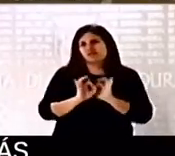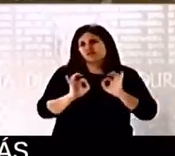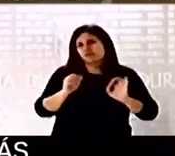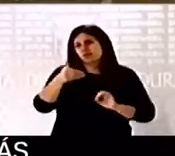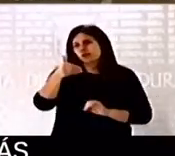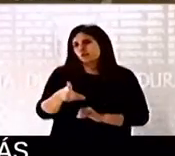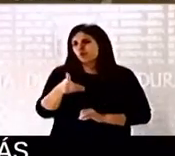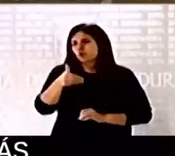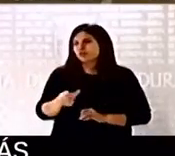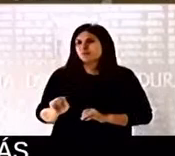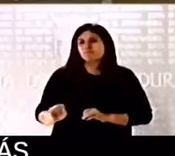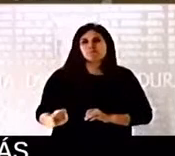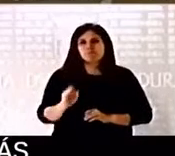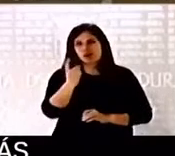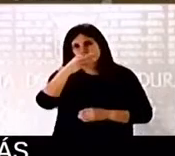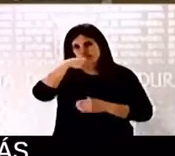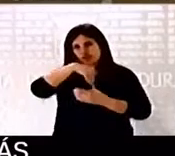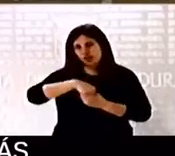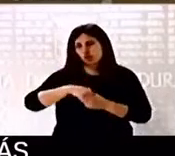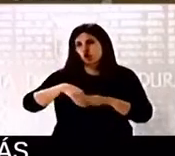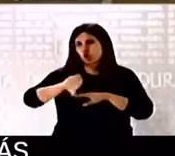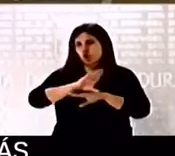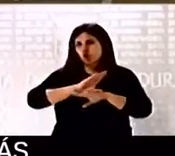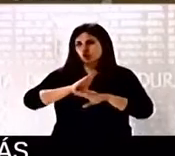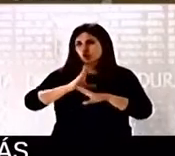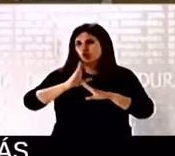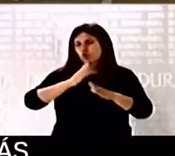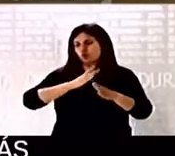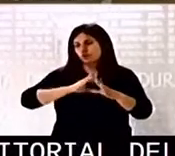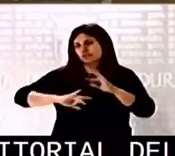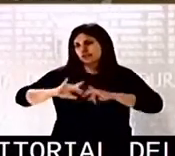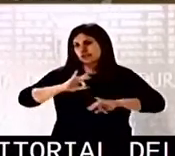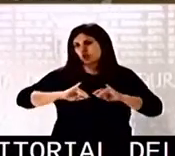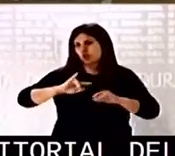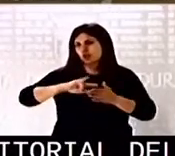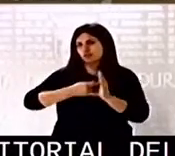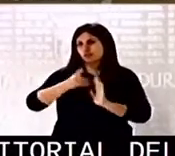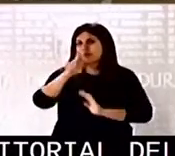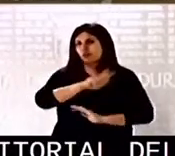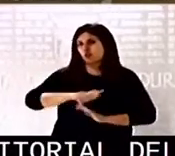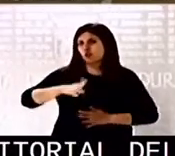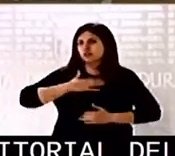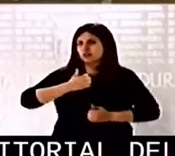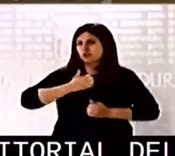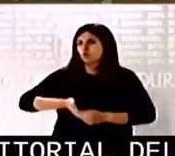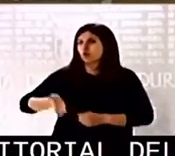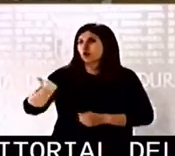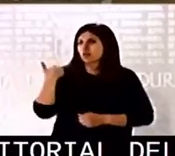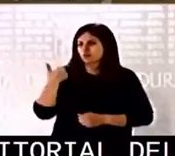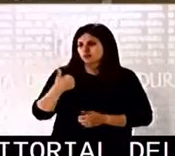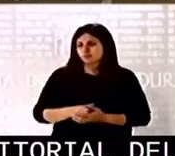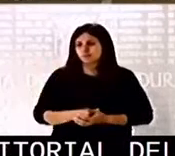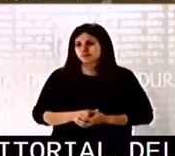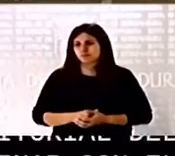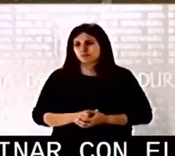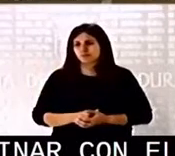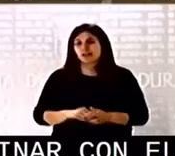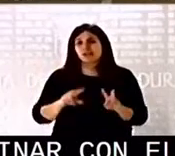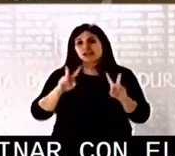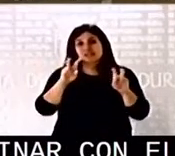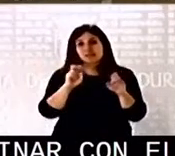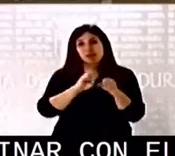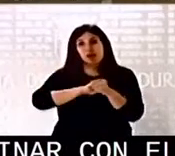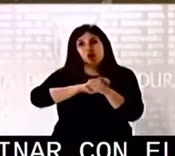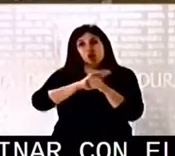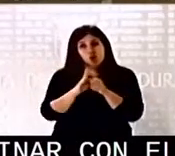que acordamos ayer en el Consejo Interterritorial del Sistema Nacional de Salud. Antes de terminar con el tema de la COVID, porque quiero